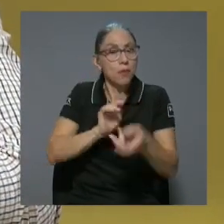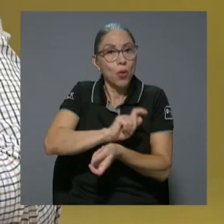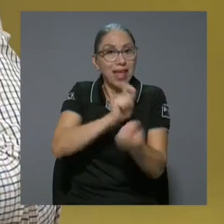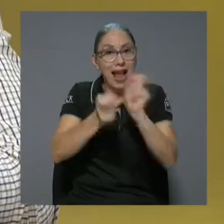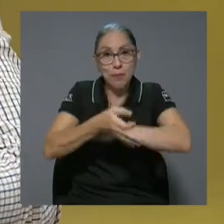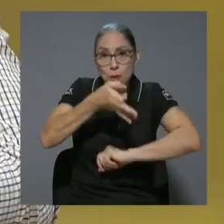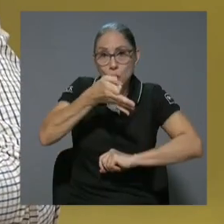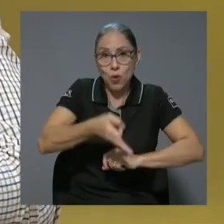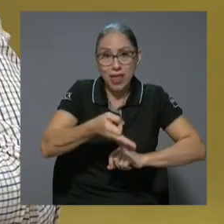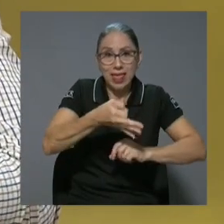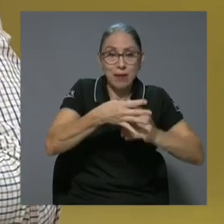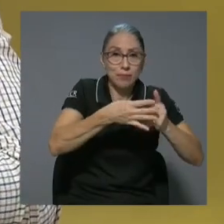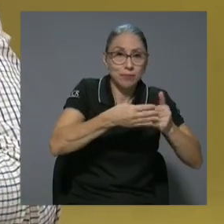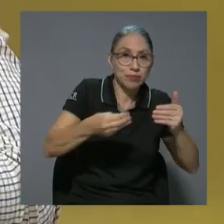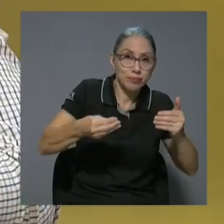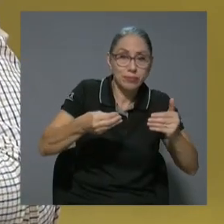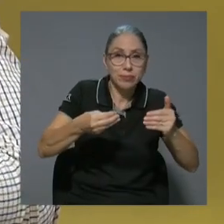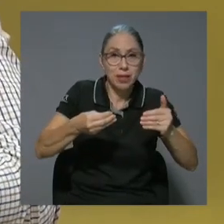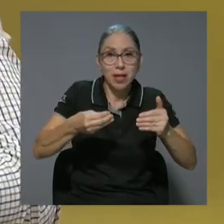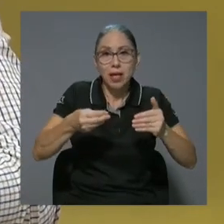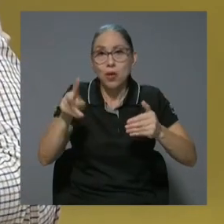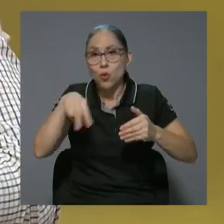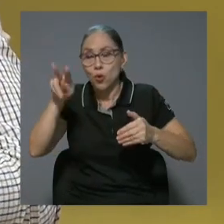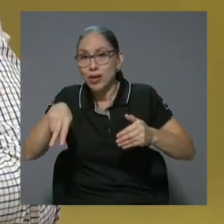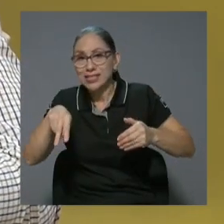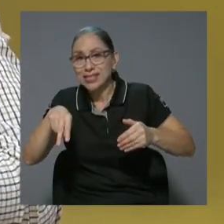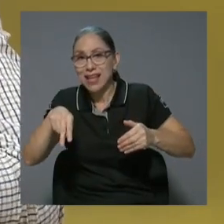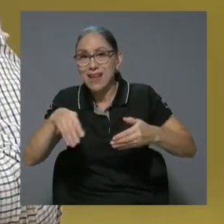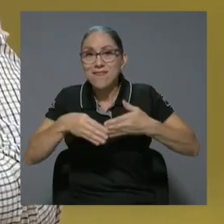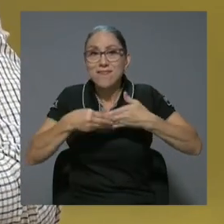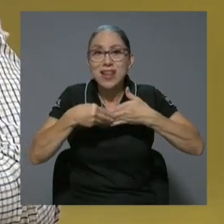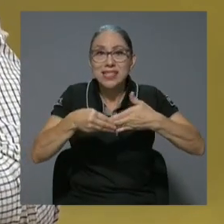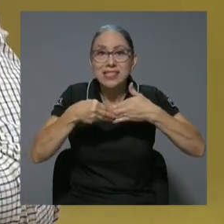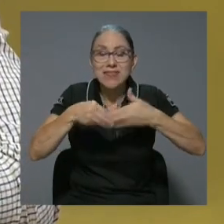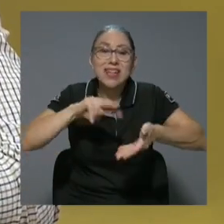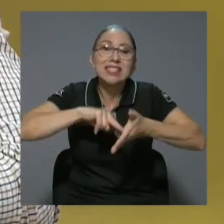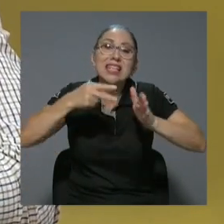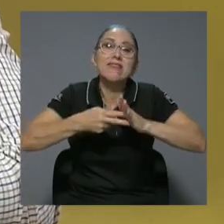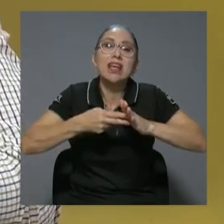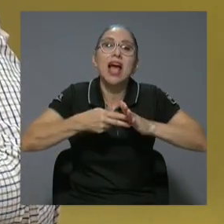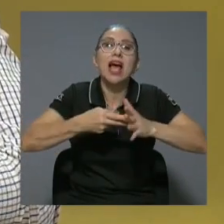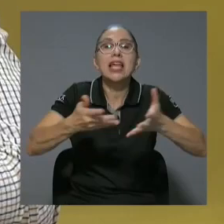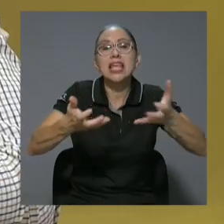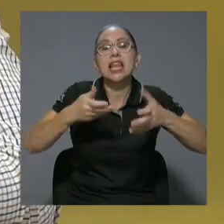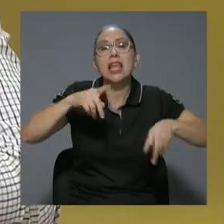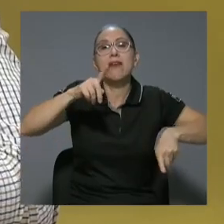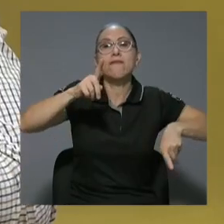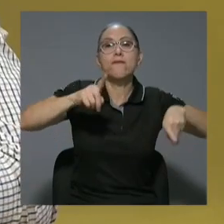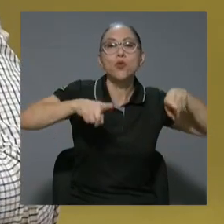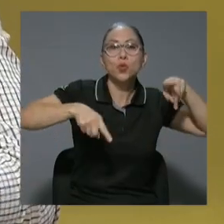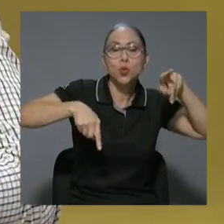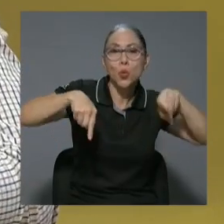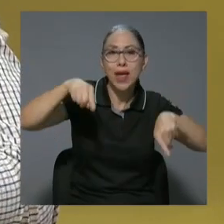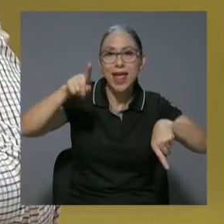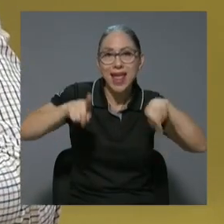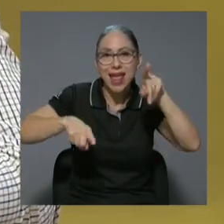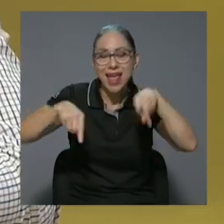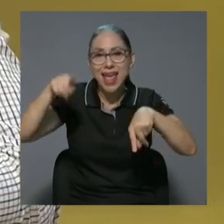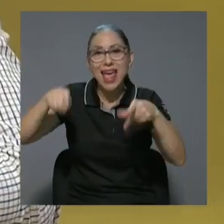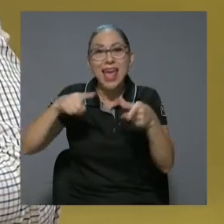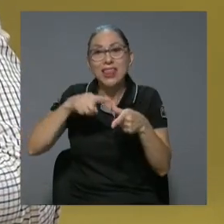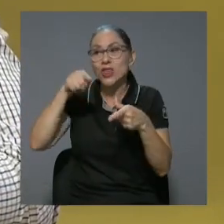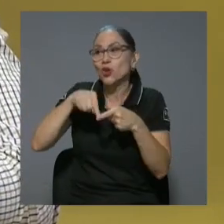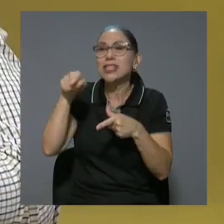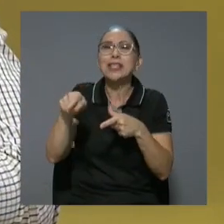es que fluctúe, ¿verdad? Que suba y baje, y el tipo de cambio es el equivalente a un compensador, a un amortiguador de